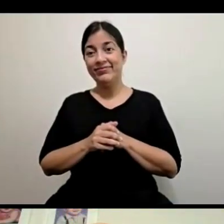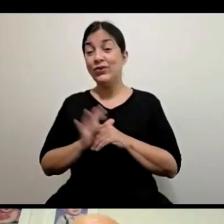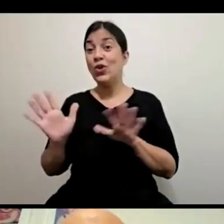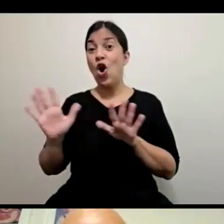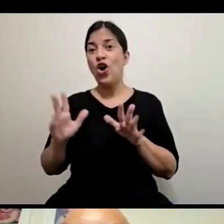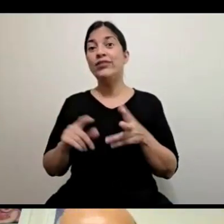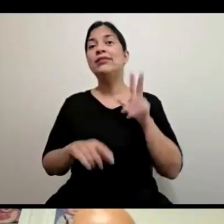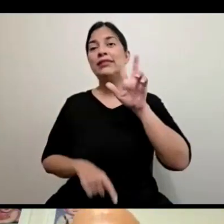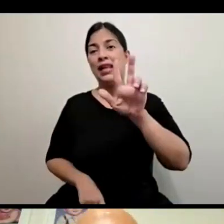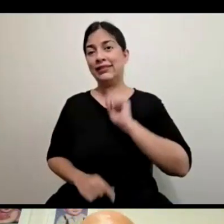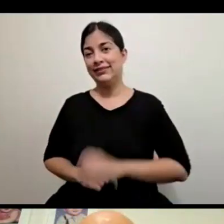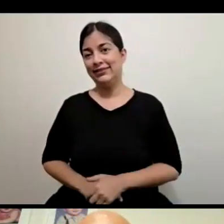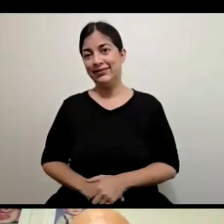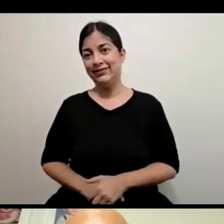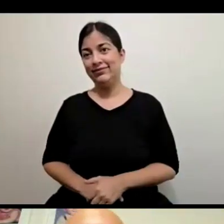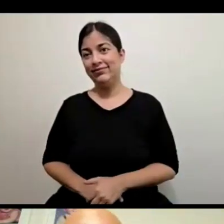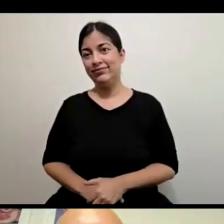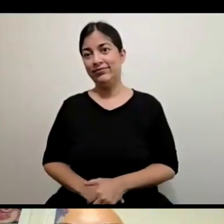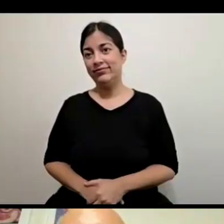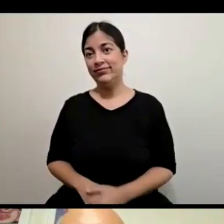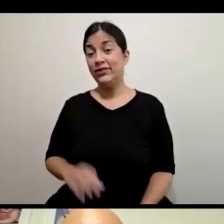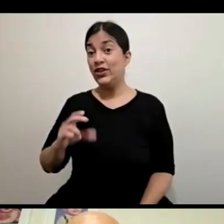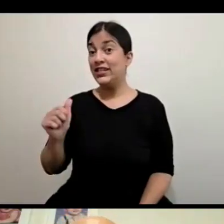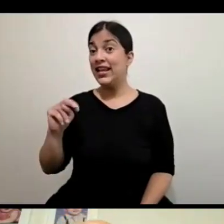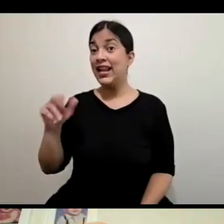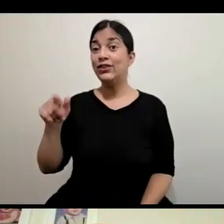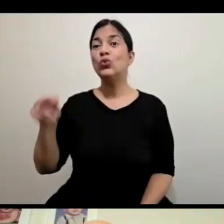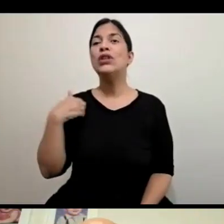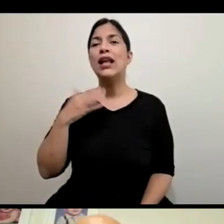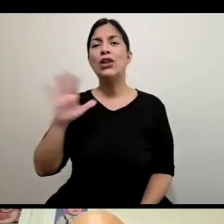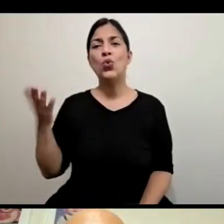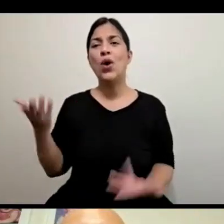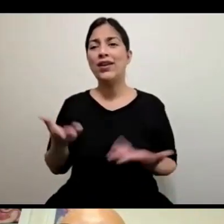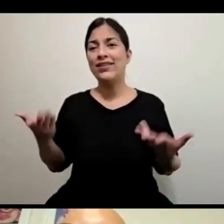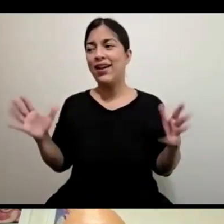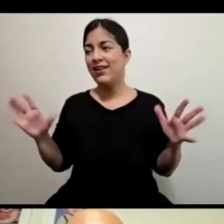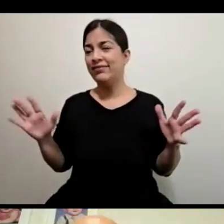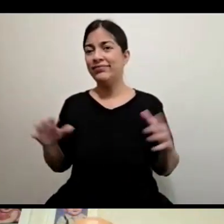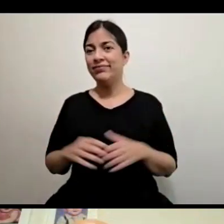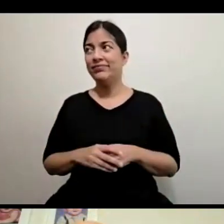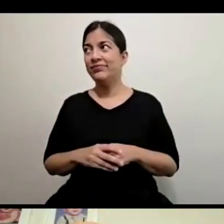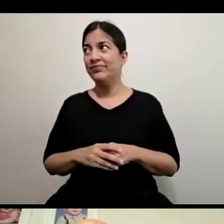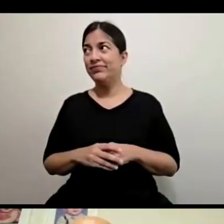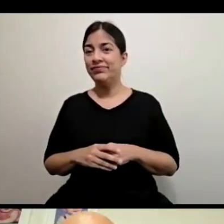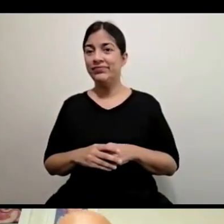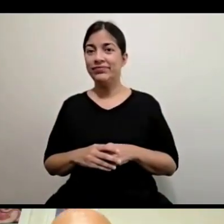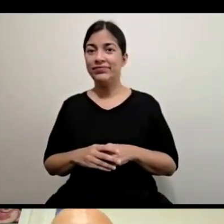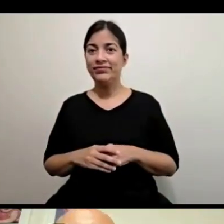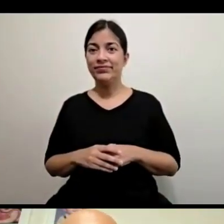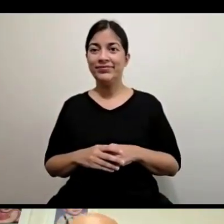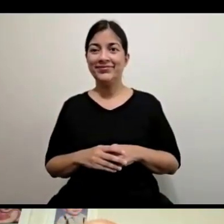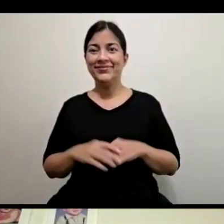No, Chena, tú no te apuntes porque tú tienes el tuyo aquí. De hecho, este es el tuyo, Chena.